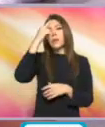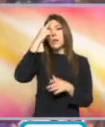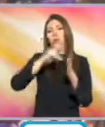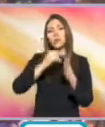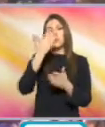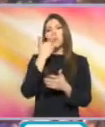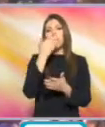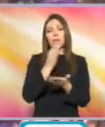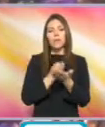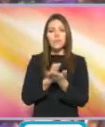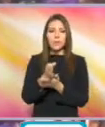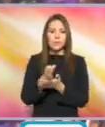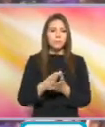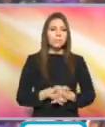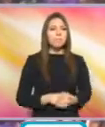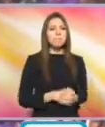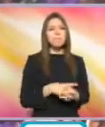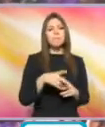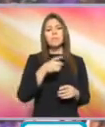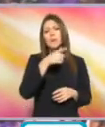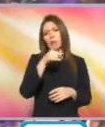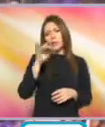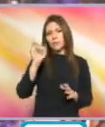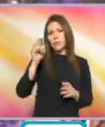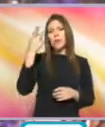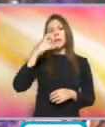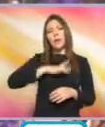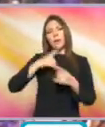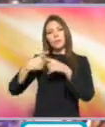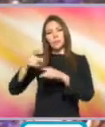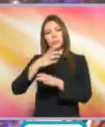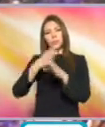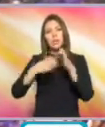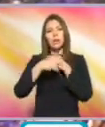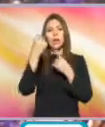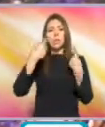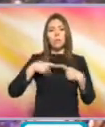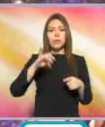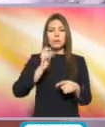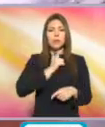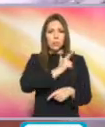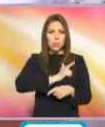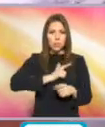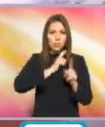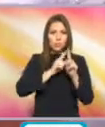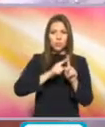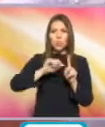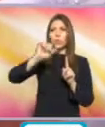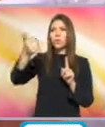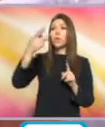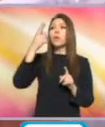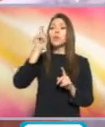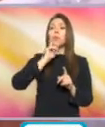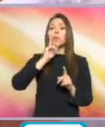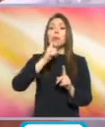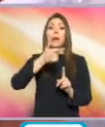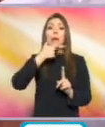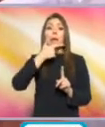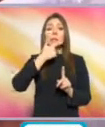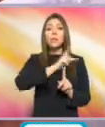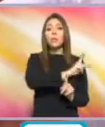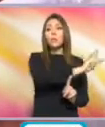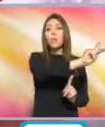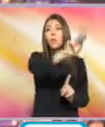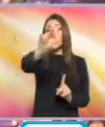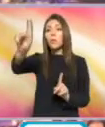nosotros podemos discernir, y hay gente que te gusta y hay gente que no. Claro. O sea, a un homosexual no le gustan todos los hombres. No, a una exacto. lesbiana no le gustan todas las mujeres.